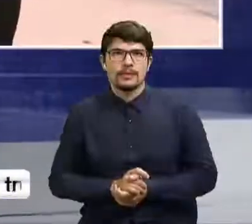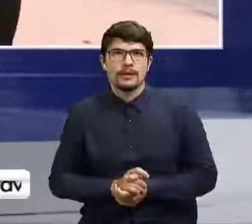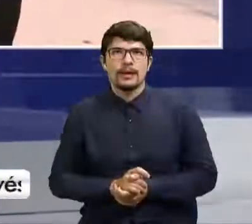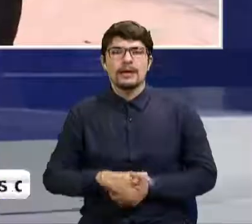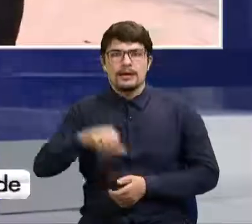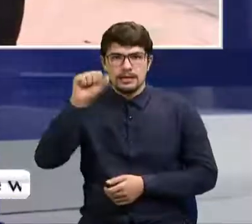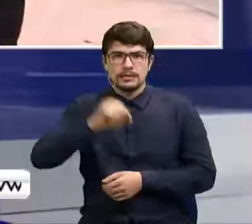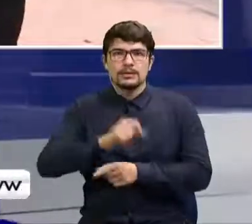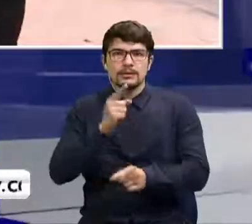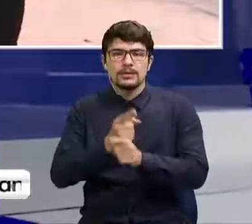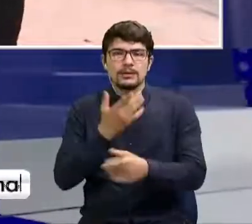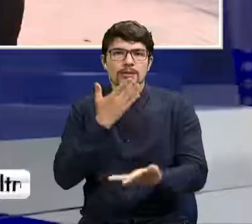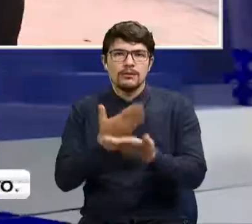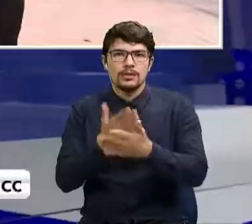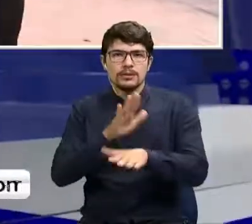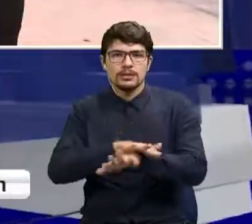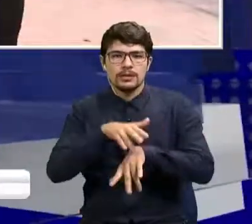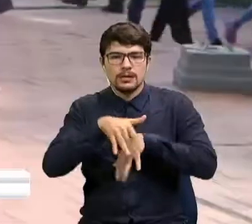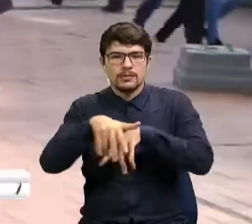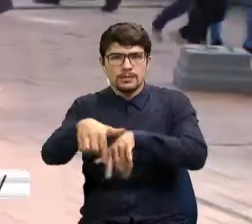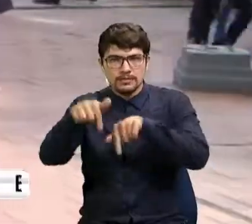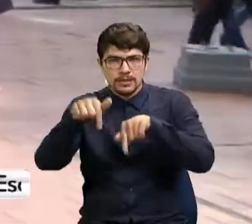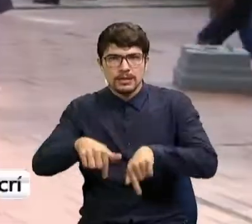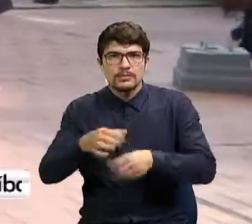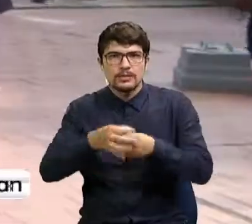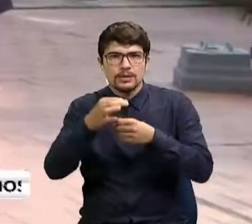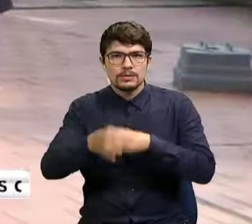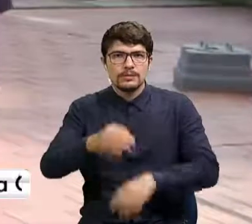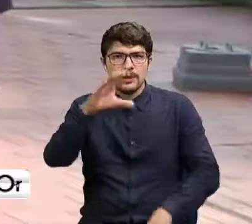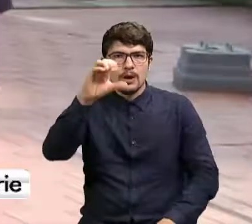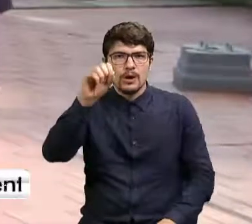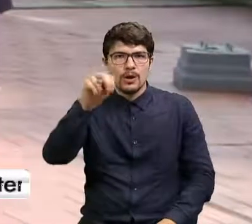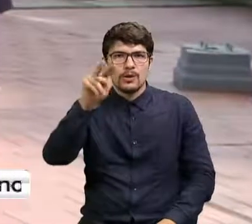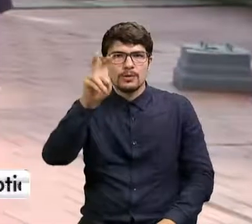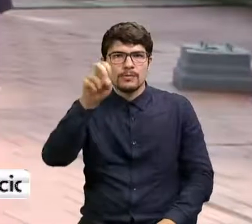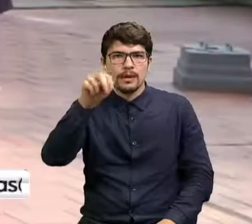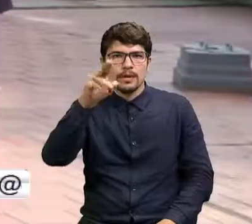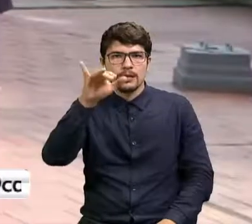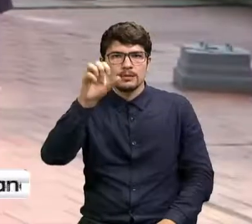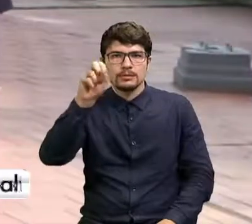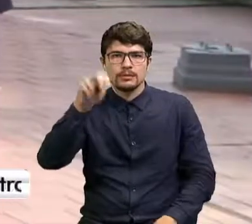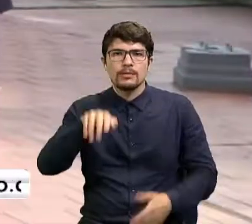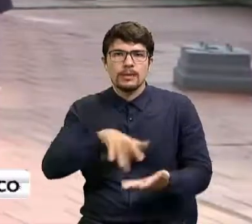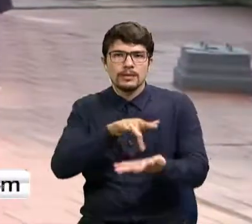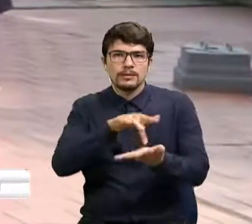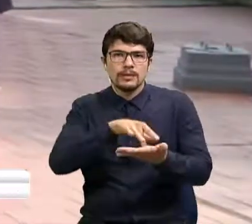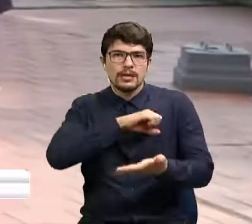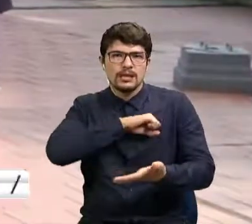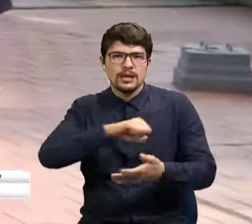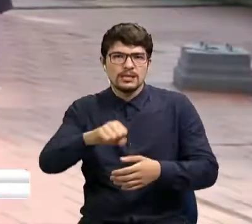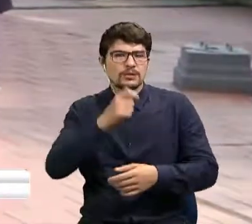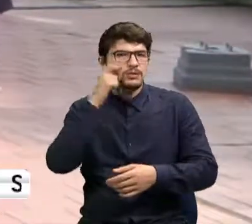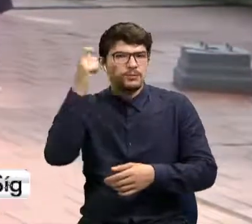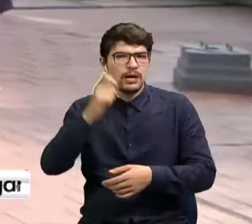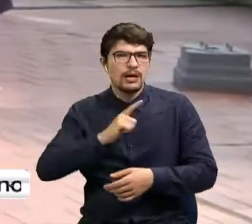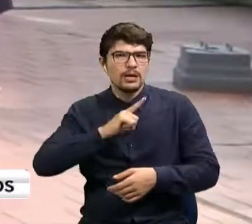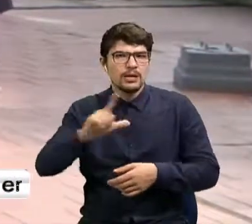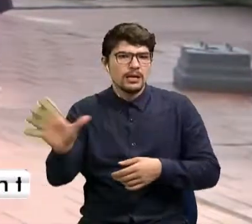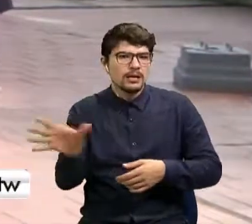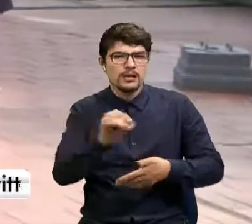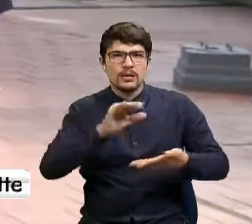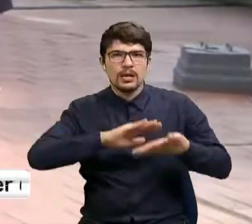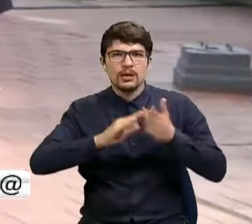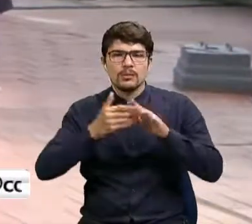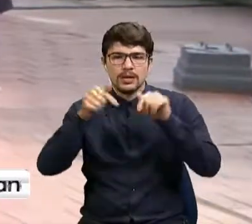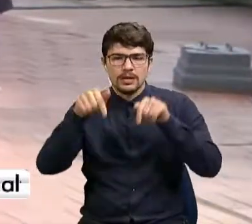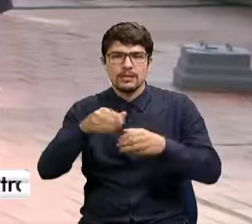Así es, muy buenas tardes. Pues esta marcha que se desarrolló en el municipio de Convención contó con la participación de defensores de derechos humanos, líderes de comerciantes y población en general del municipio